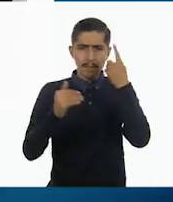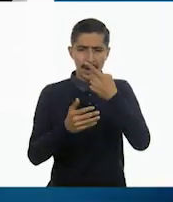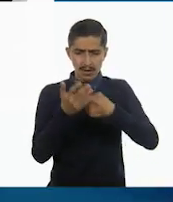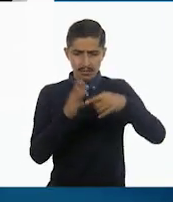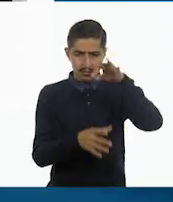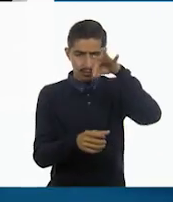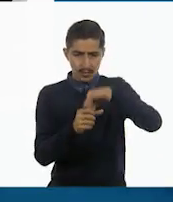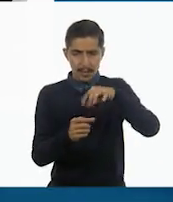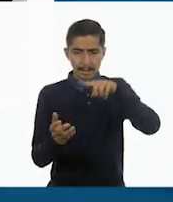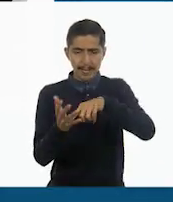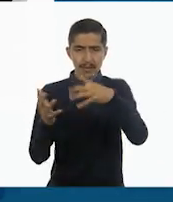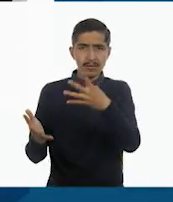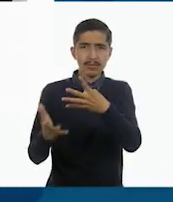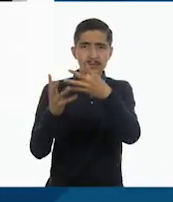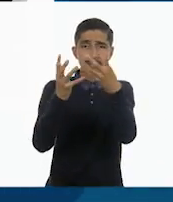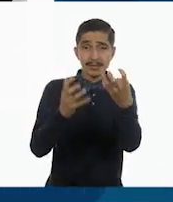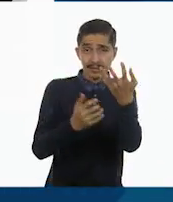elecciones de